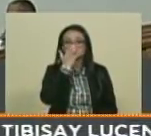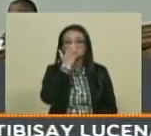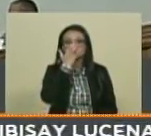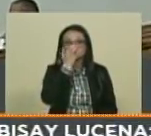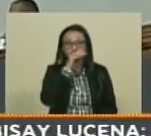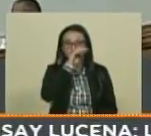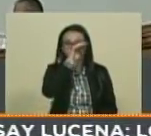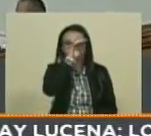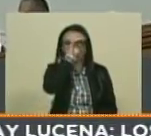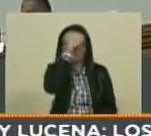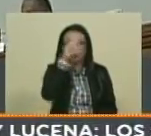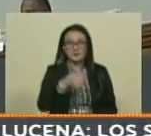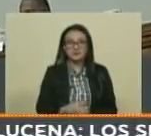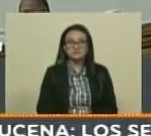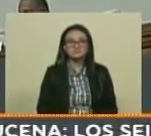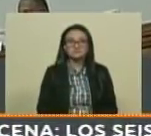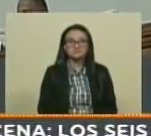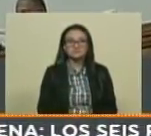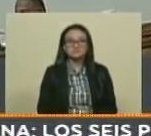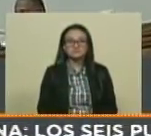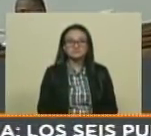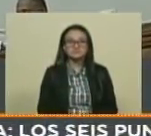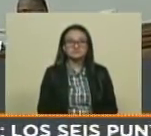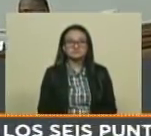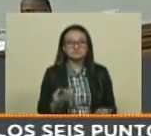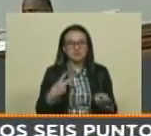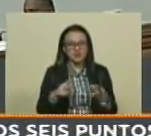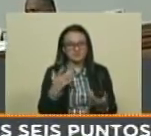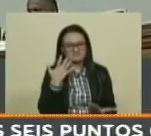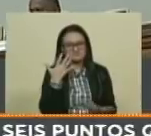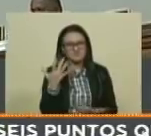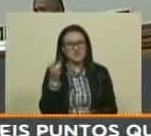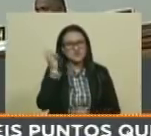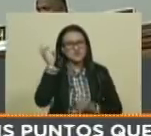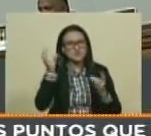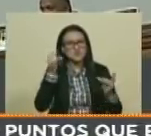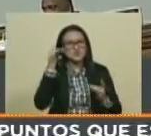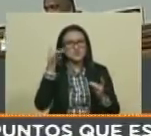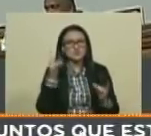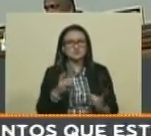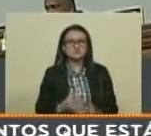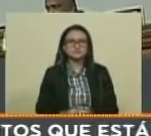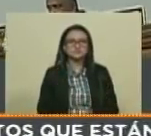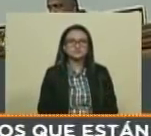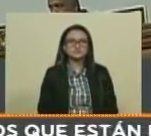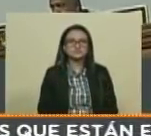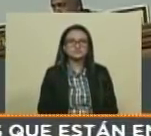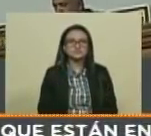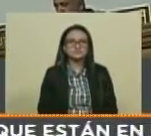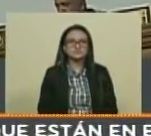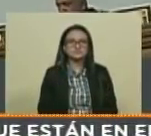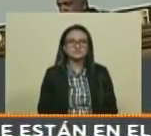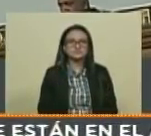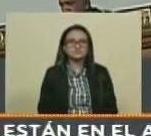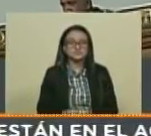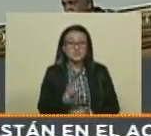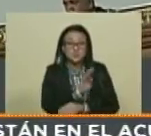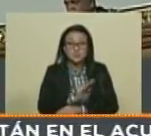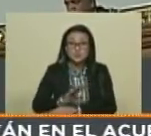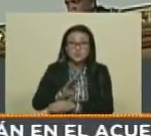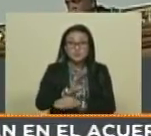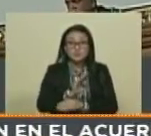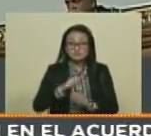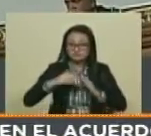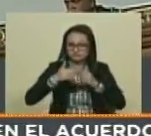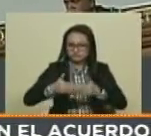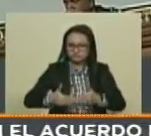Más nada. Y vean ustedes, vean la hemerografía y verán cómo este sujeto defendía este